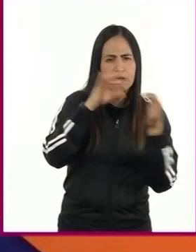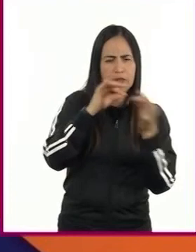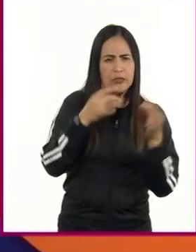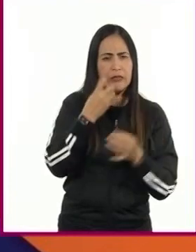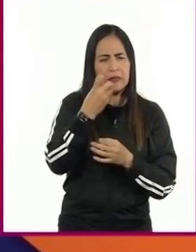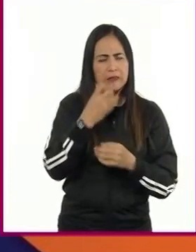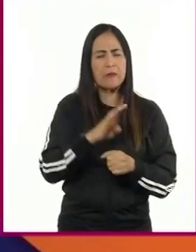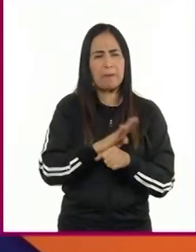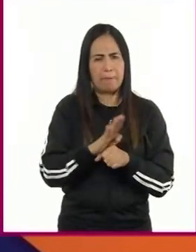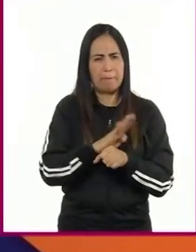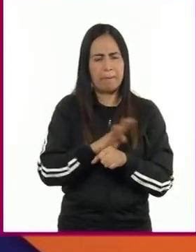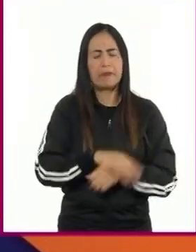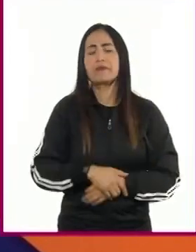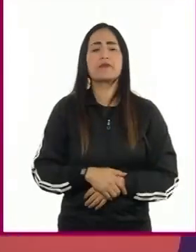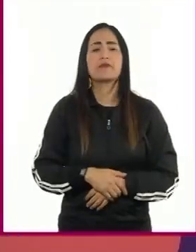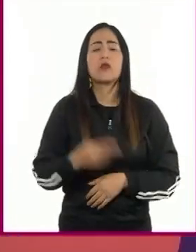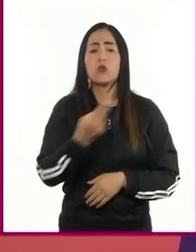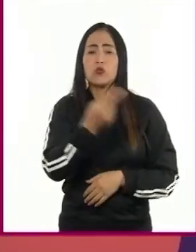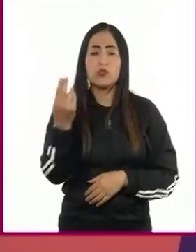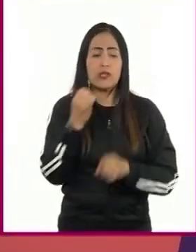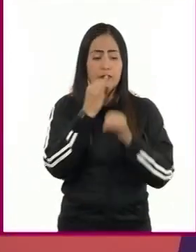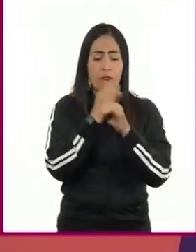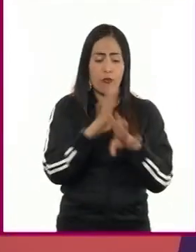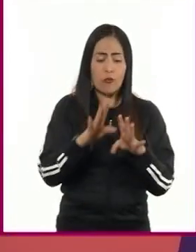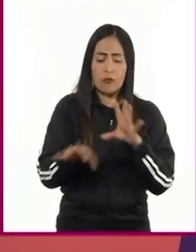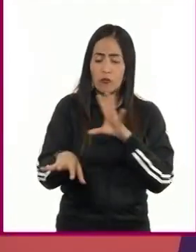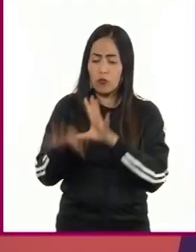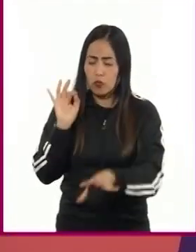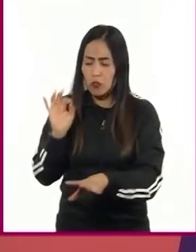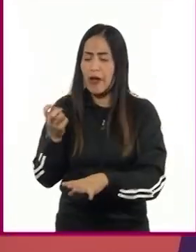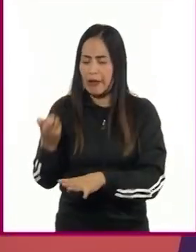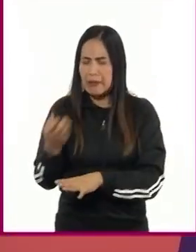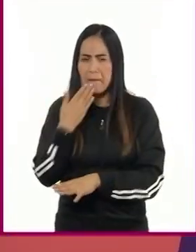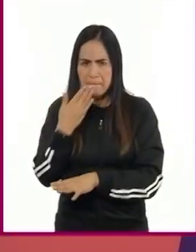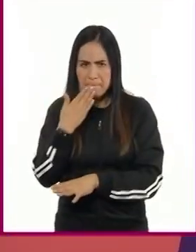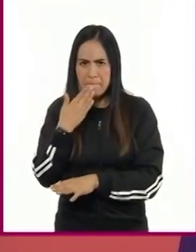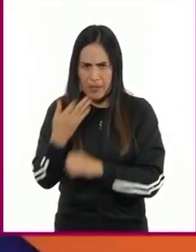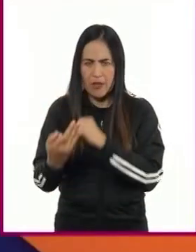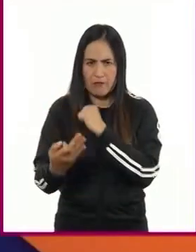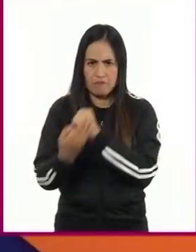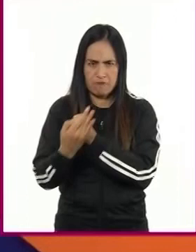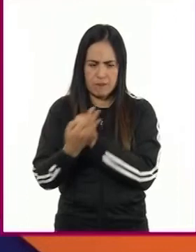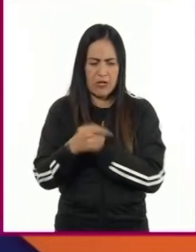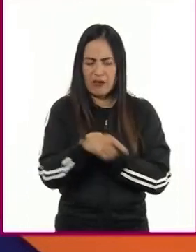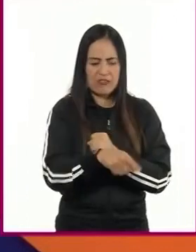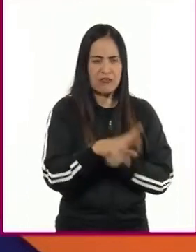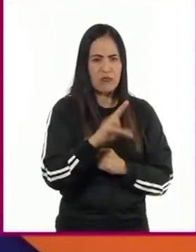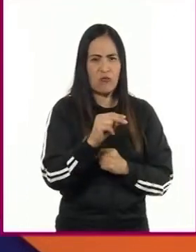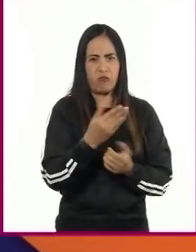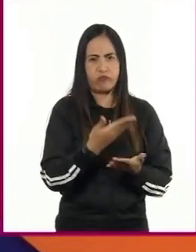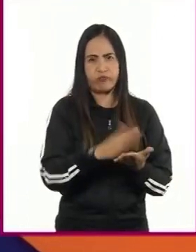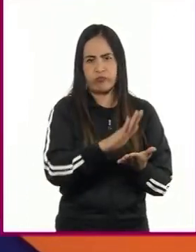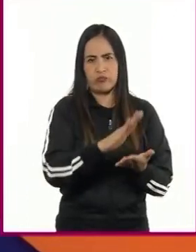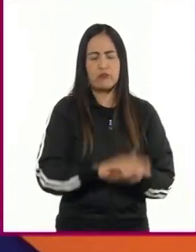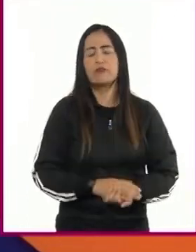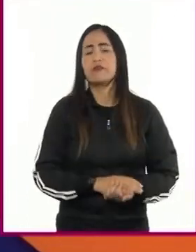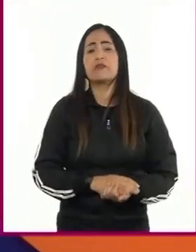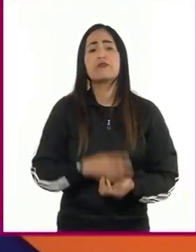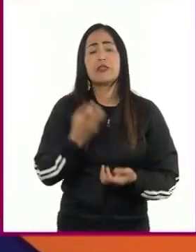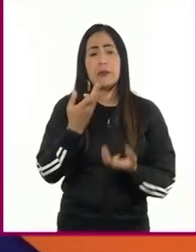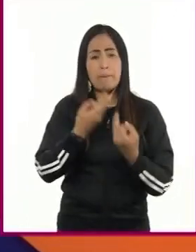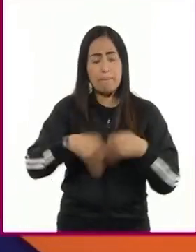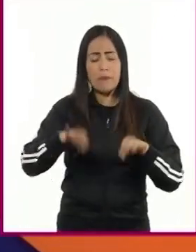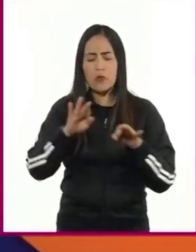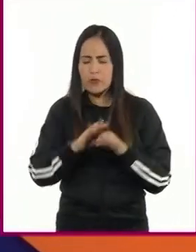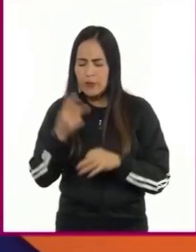y seleccionar información, hay textos más útiles que otros según su propósito. Por lo mismo, es muy importante revisar